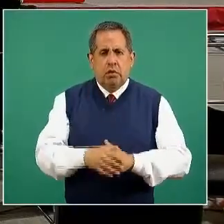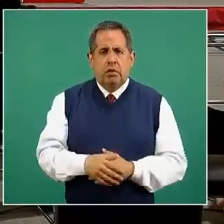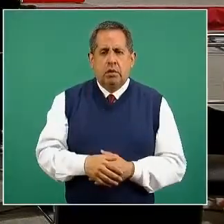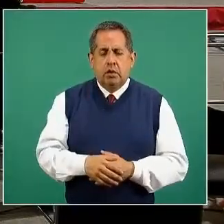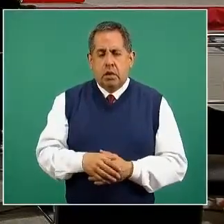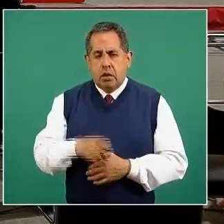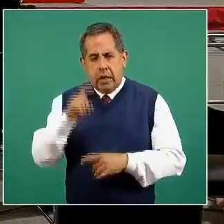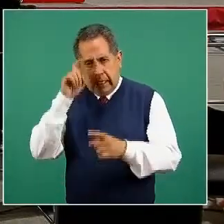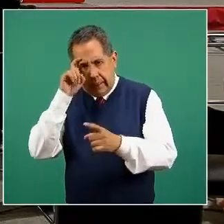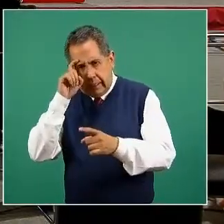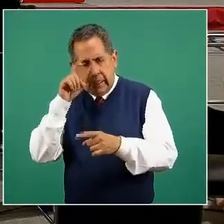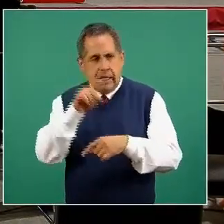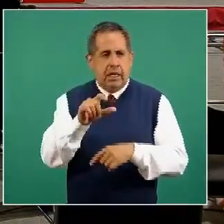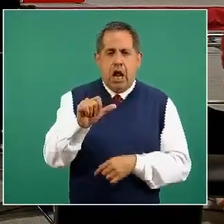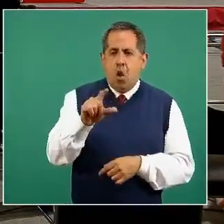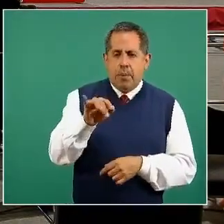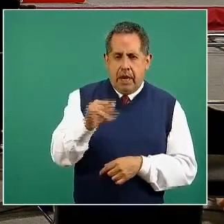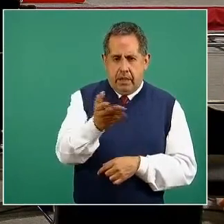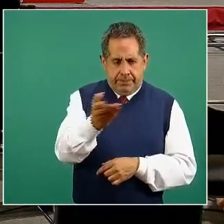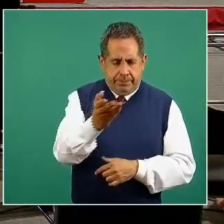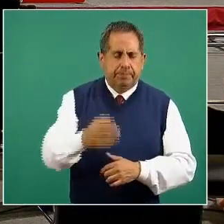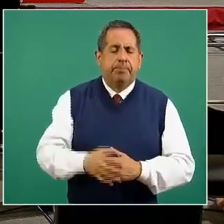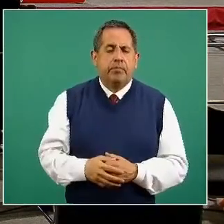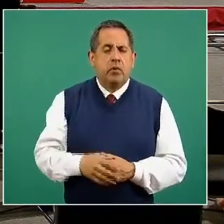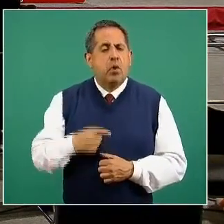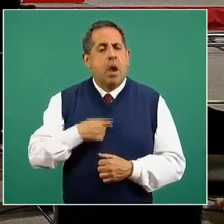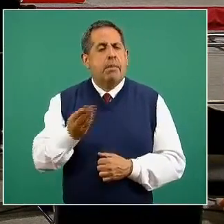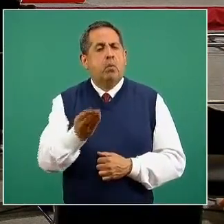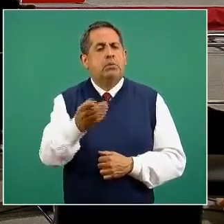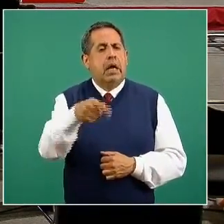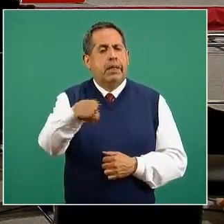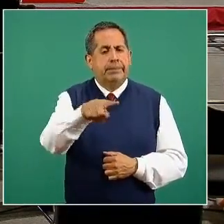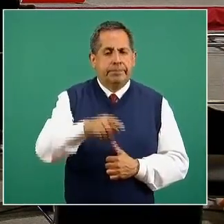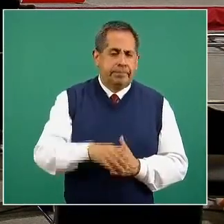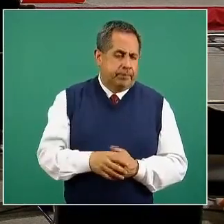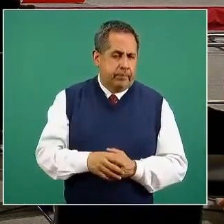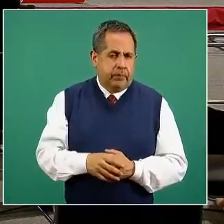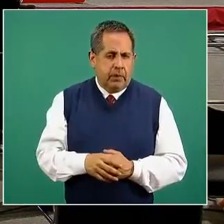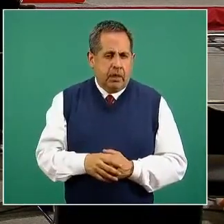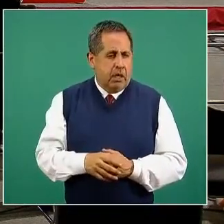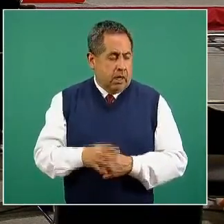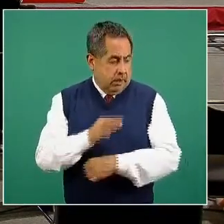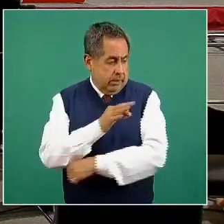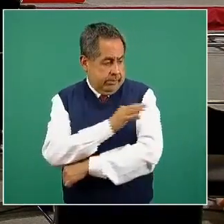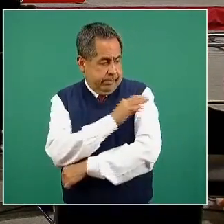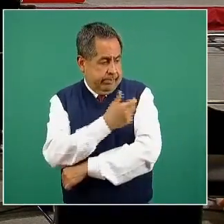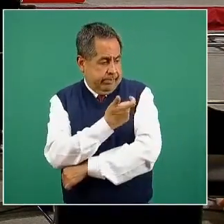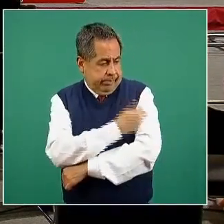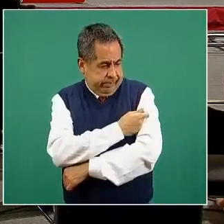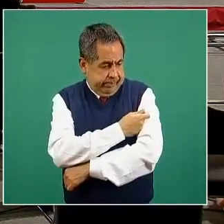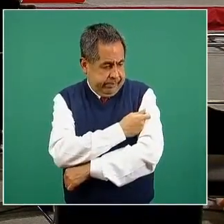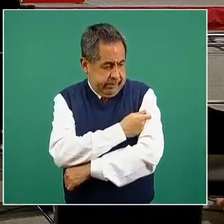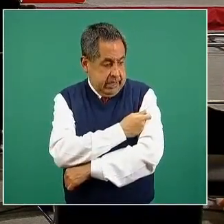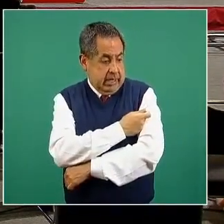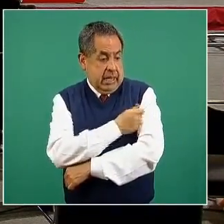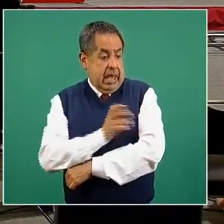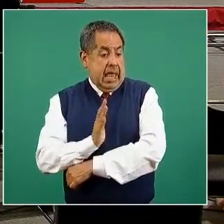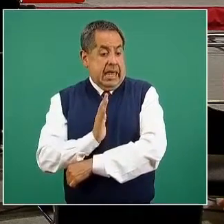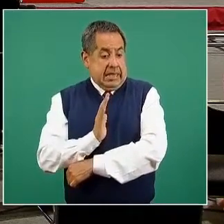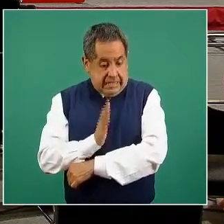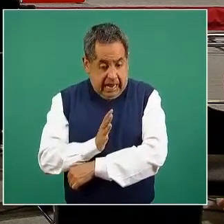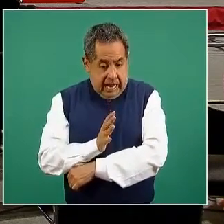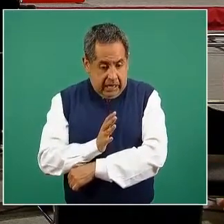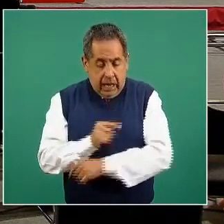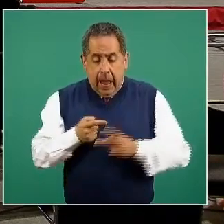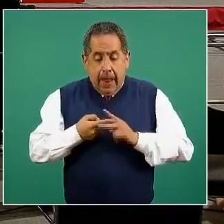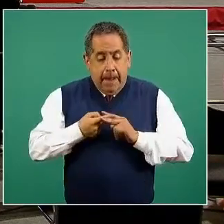López-Gatell. Tengo una pregunta. ¿En cuánto tiempo la vacuna ya aplicada empieza a generar